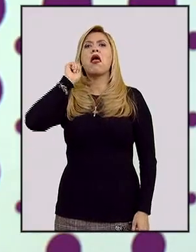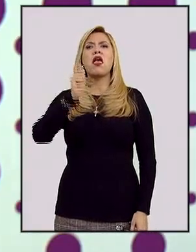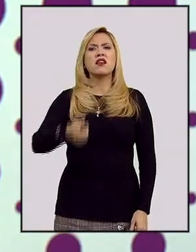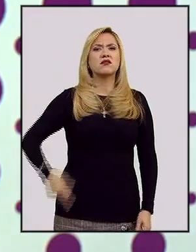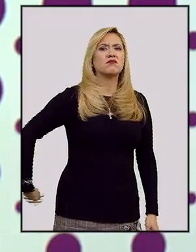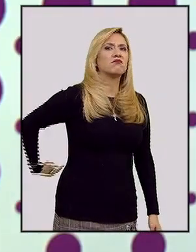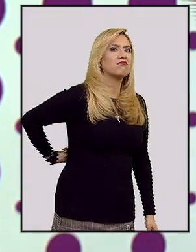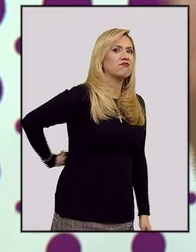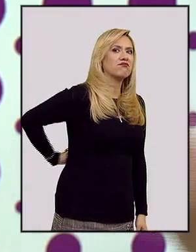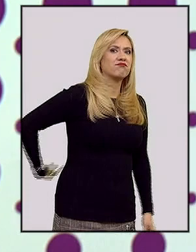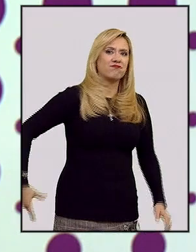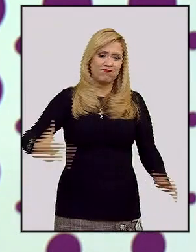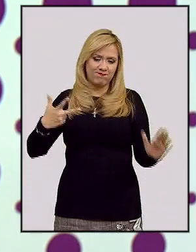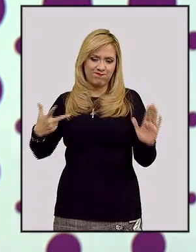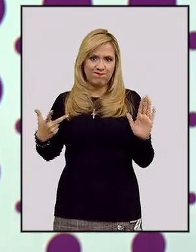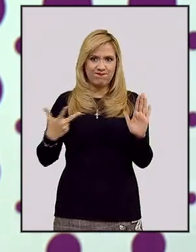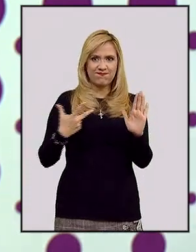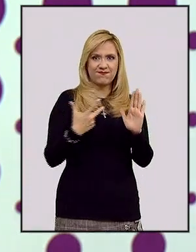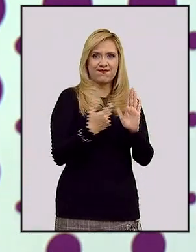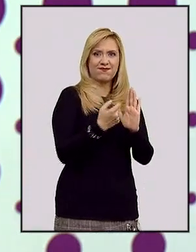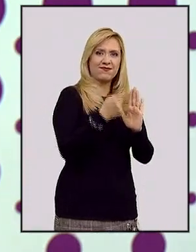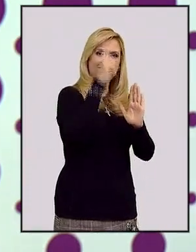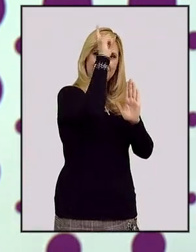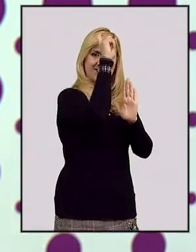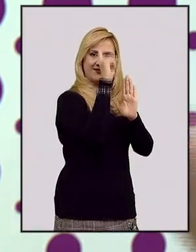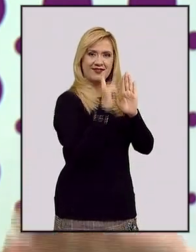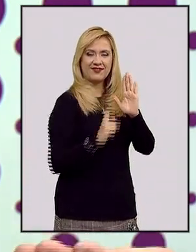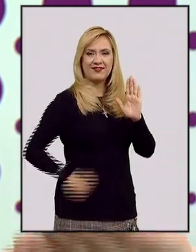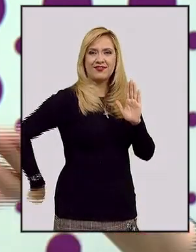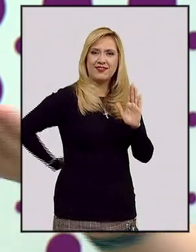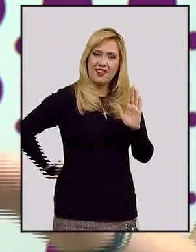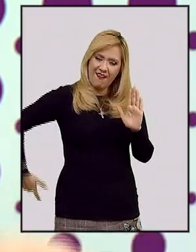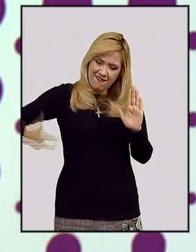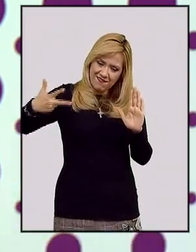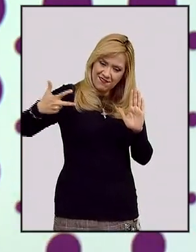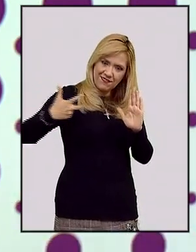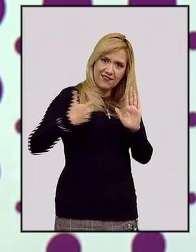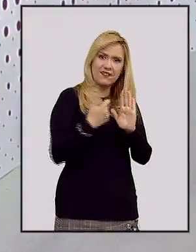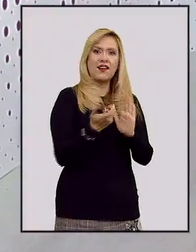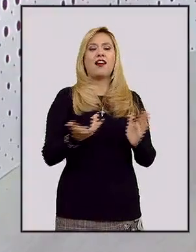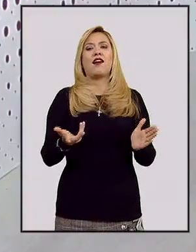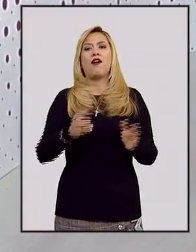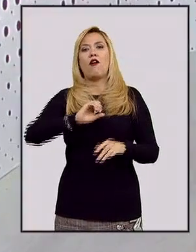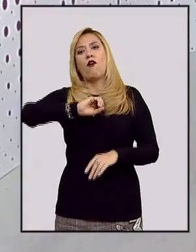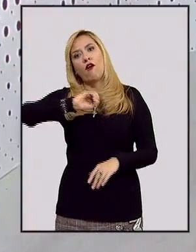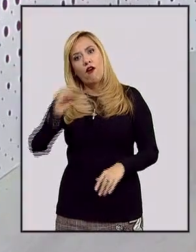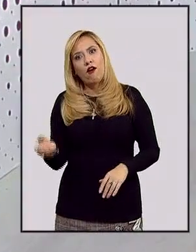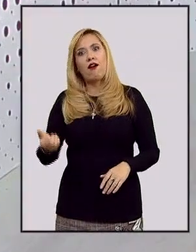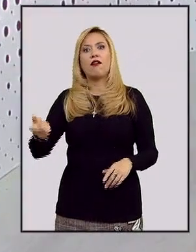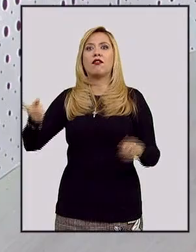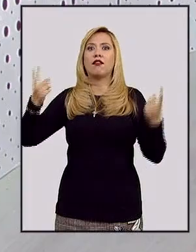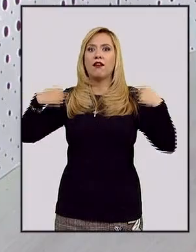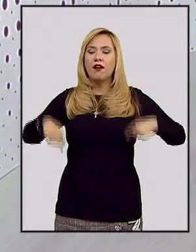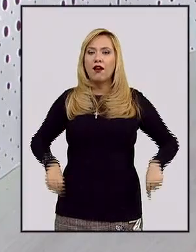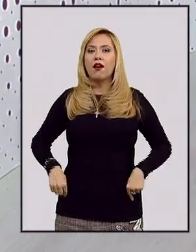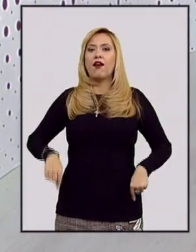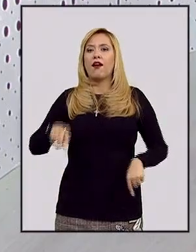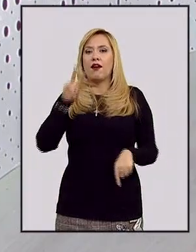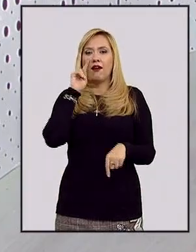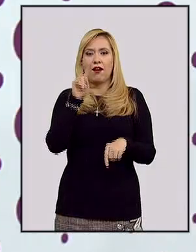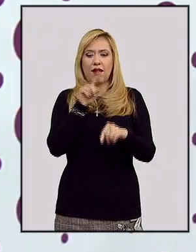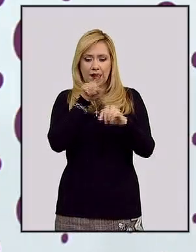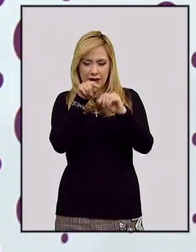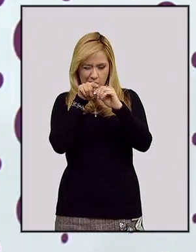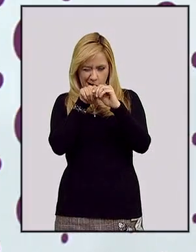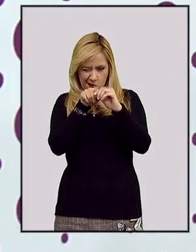epidural, qué es ¿no? Una episiotomía. Una episiotomía, claro. Y el puntito famoso y ese